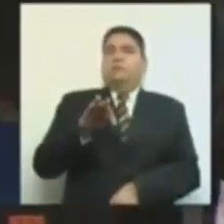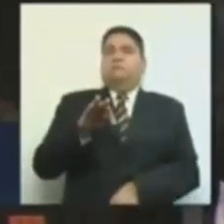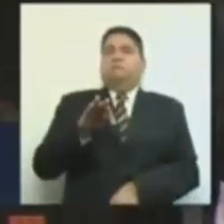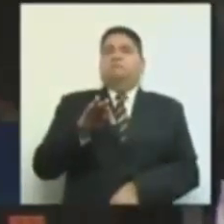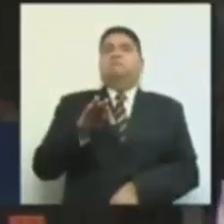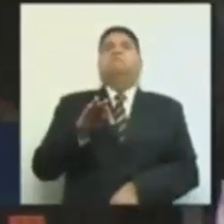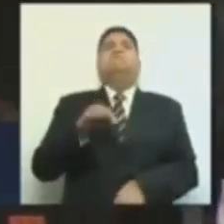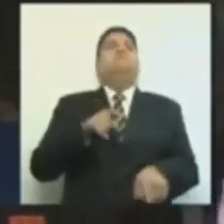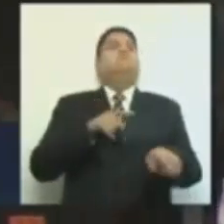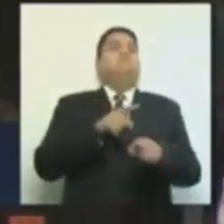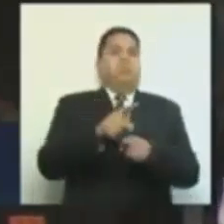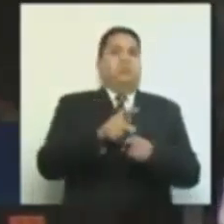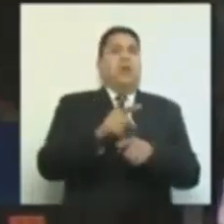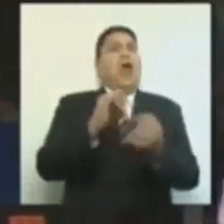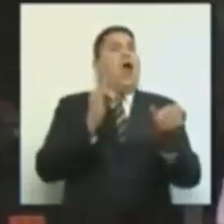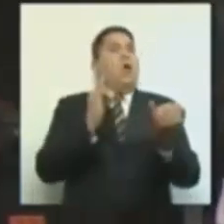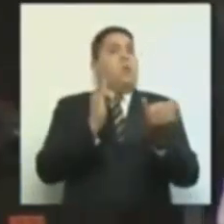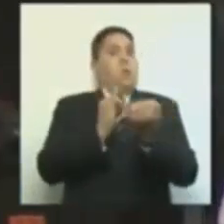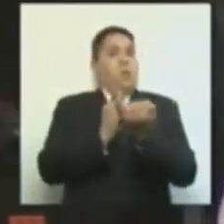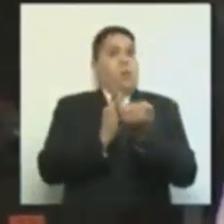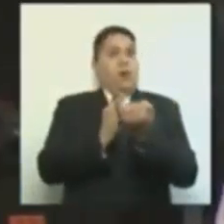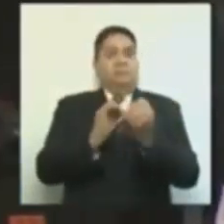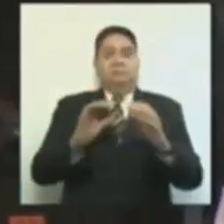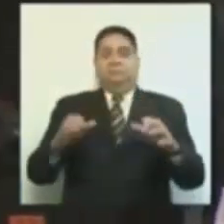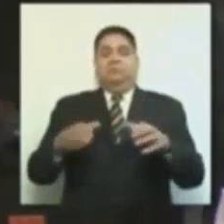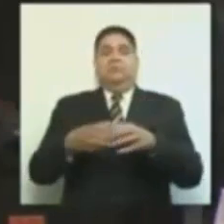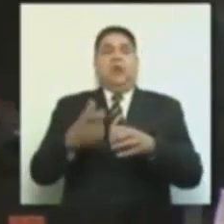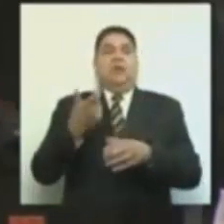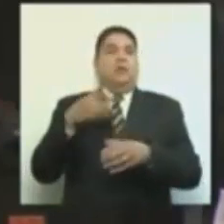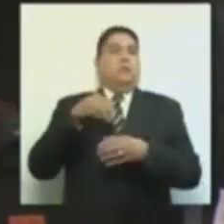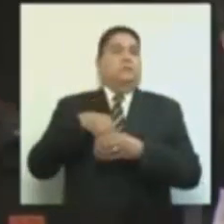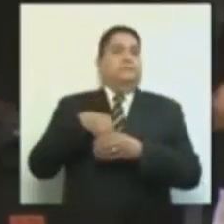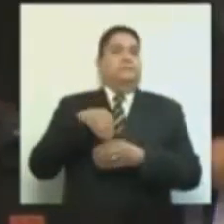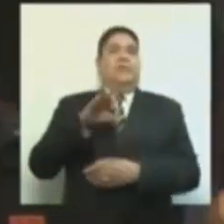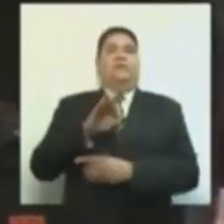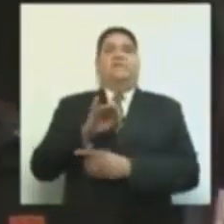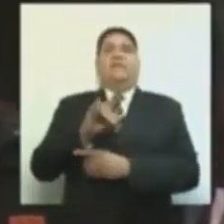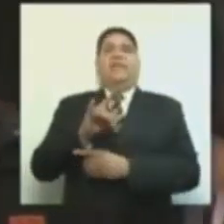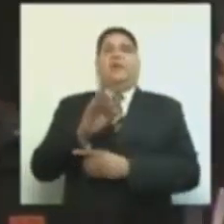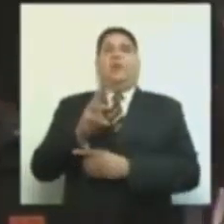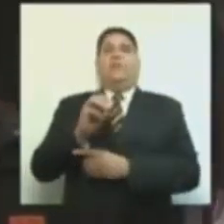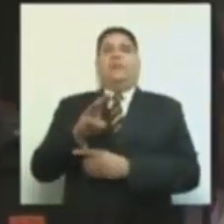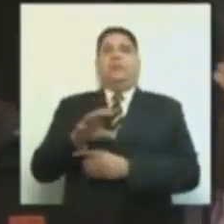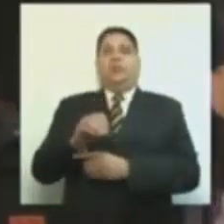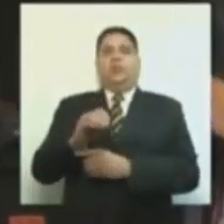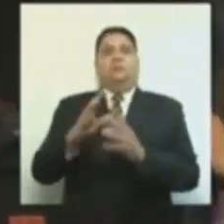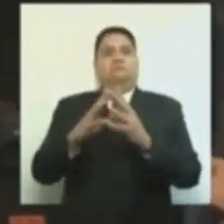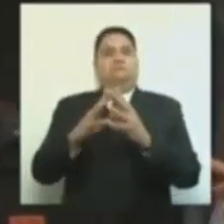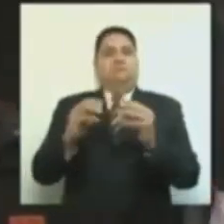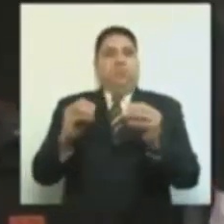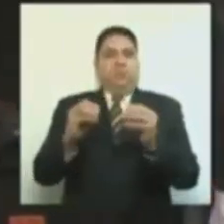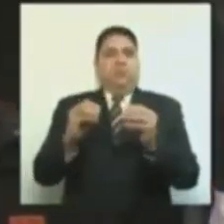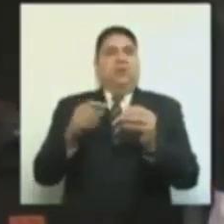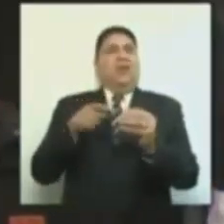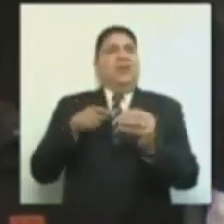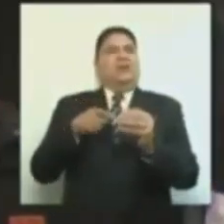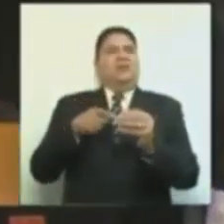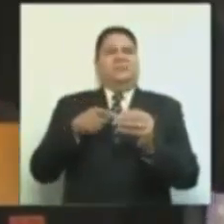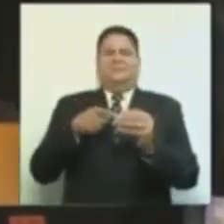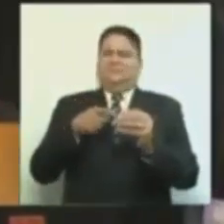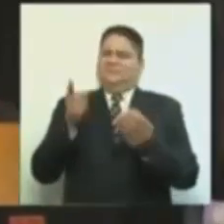fideicomisos sin distingo alguno implica mucho mayor